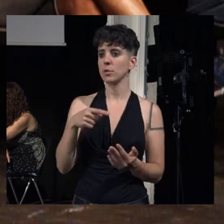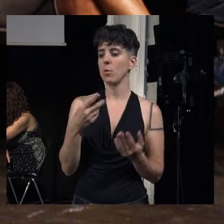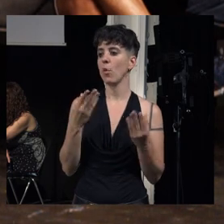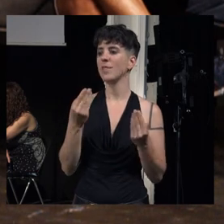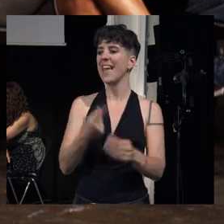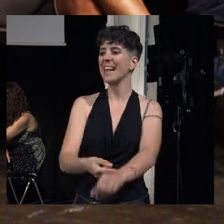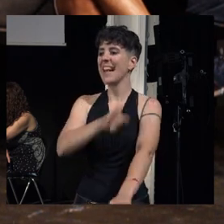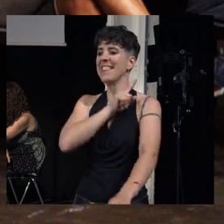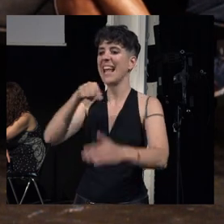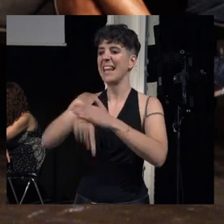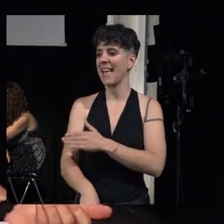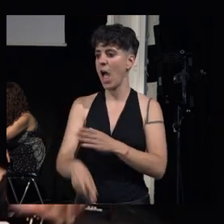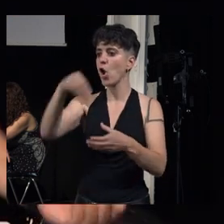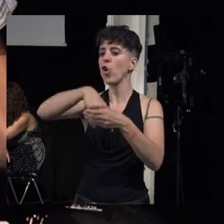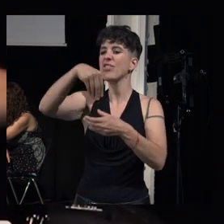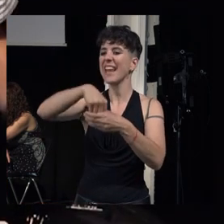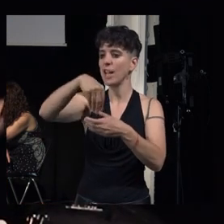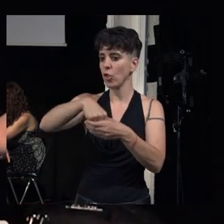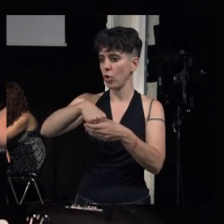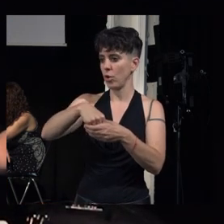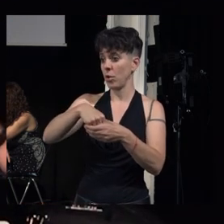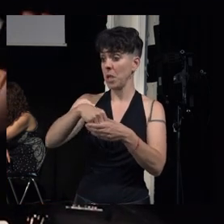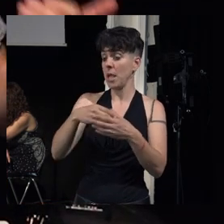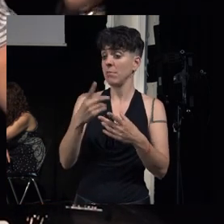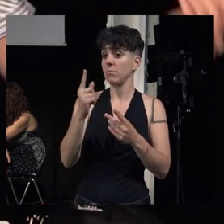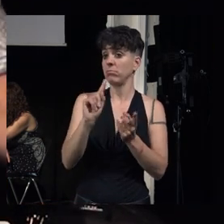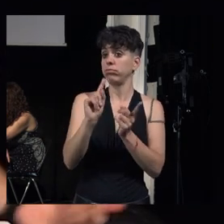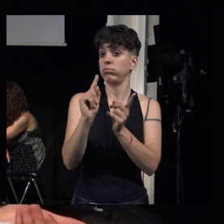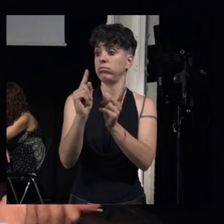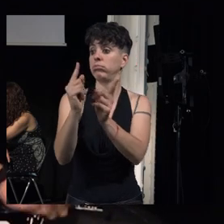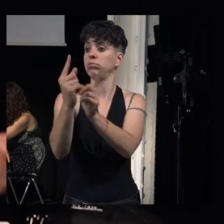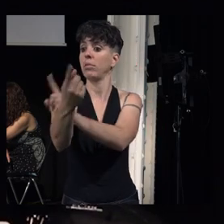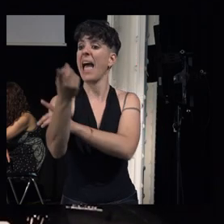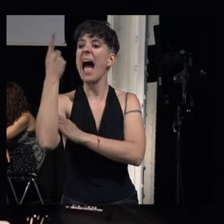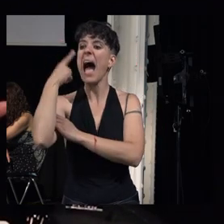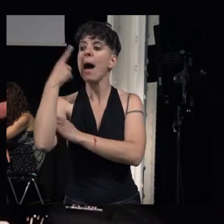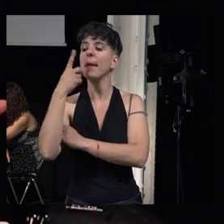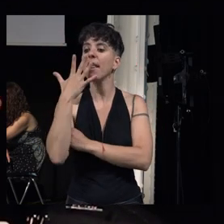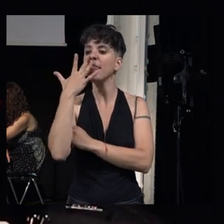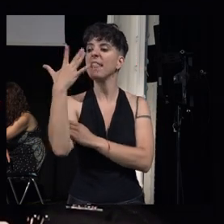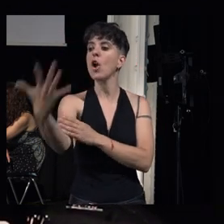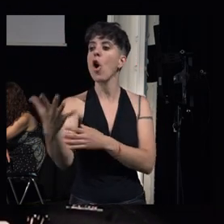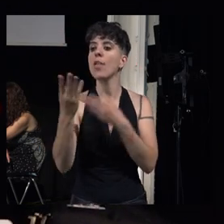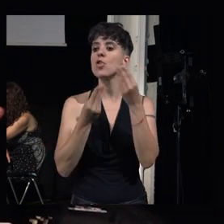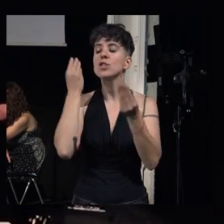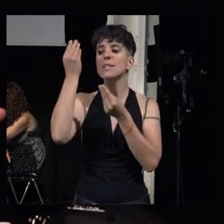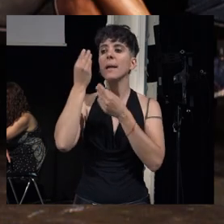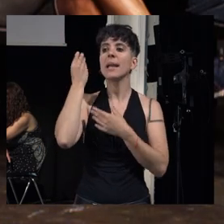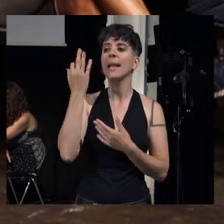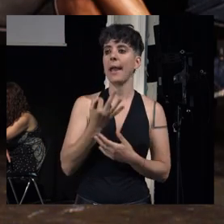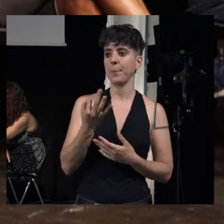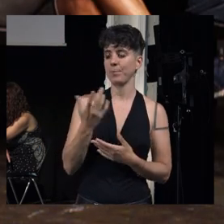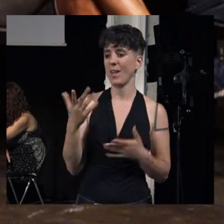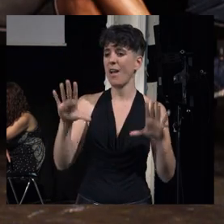como radicalidad, el contenido, ¿no?, que además irá mutando. Ya veremos qué pensamos de esto dentro de 5 años, ¿no? Pero